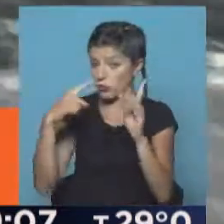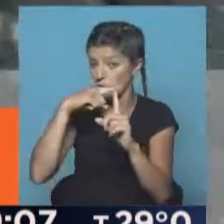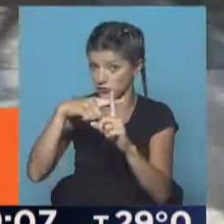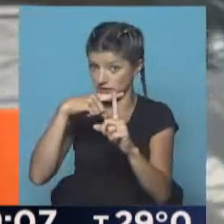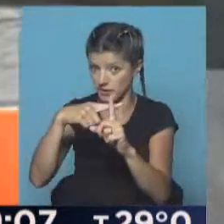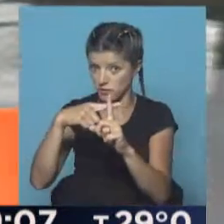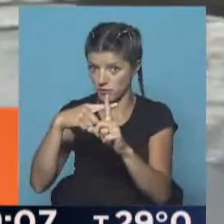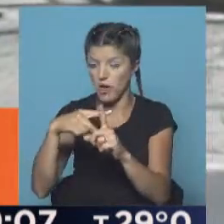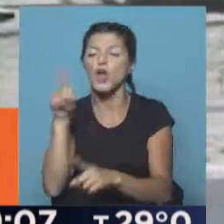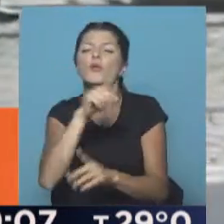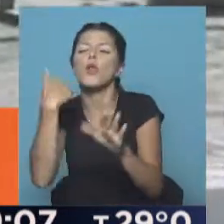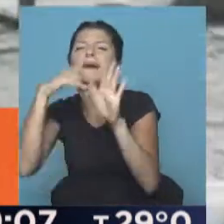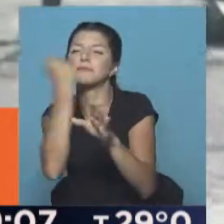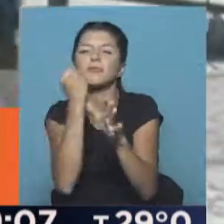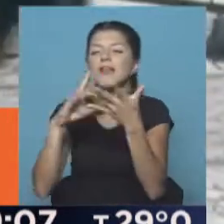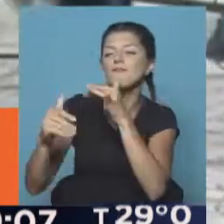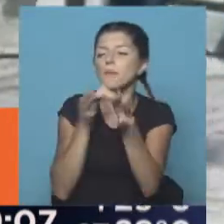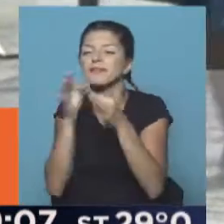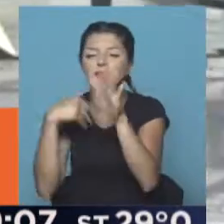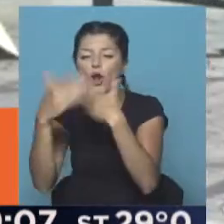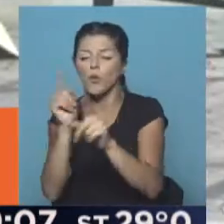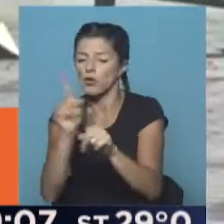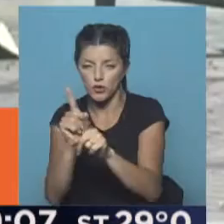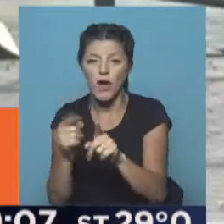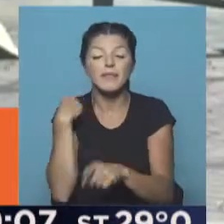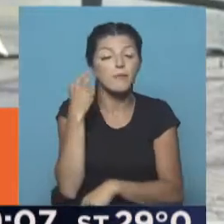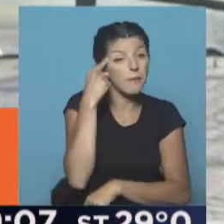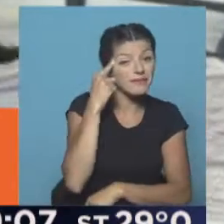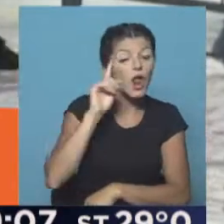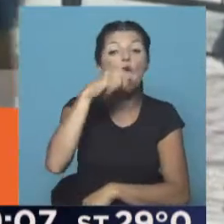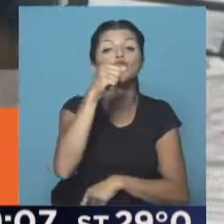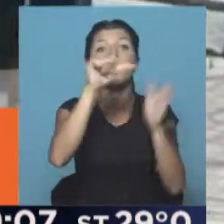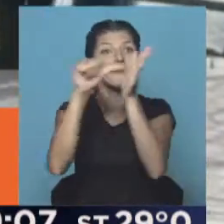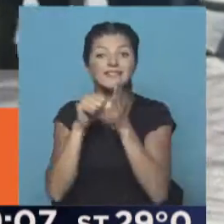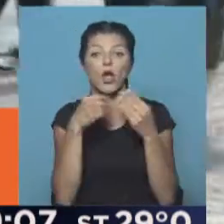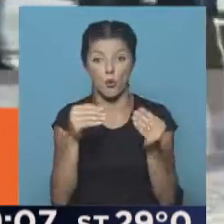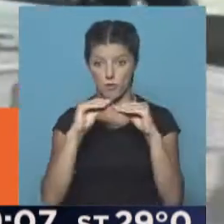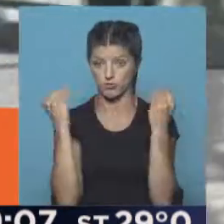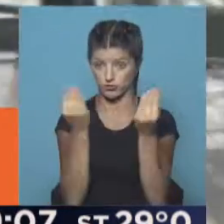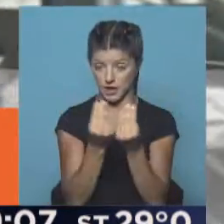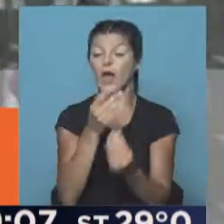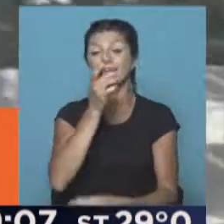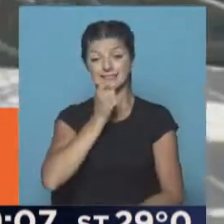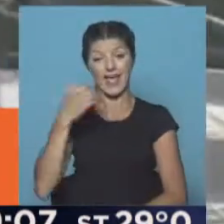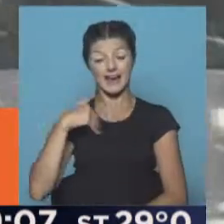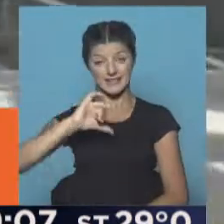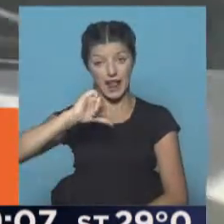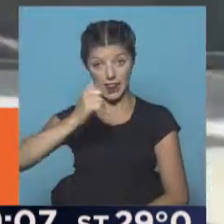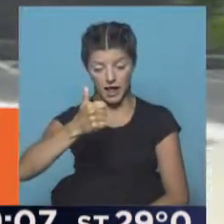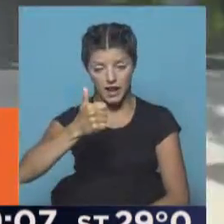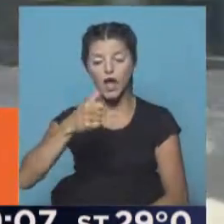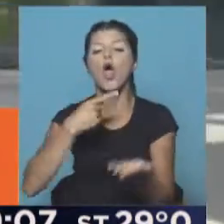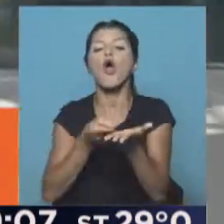no lo que hace la Argentina, sino lo que no son capaces de hacer los rivales, un triunfo, decía, le permite al conjunto nacional volver